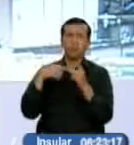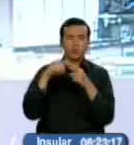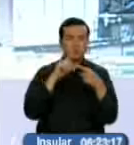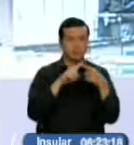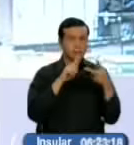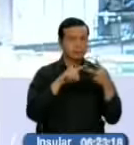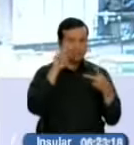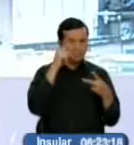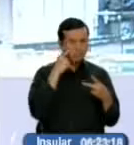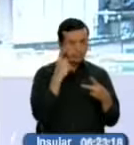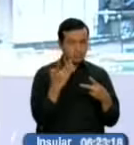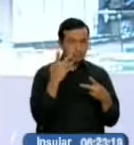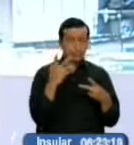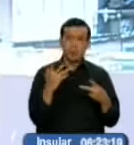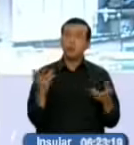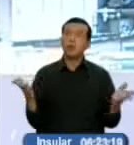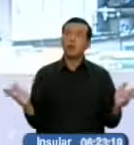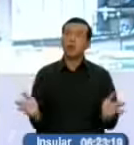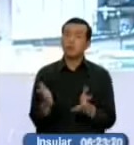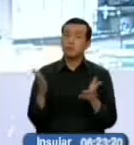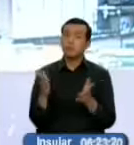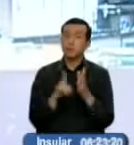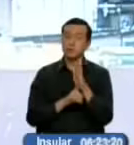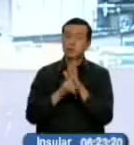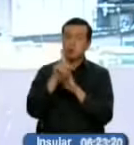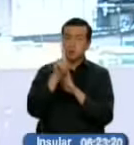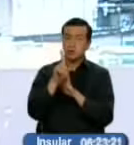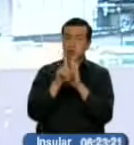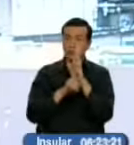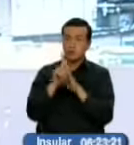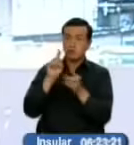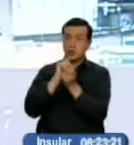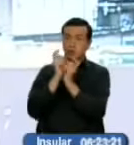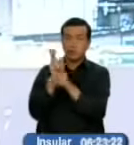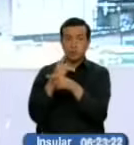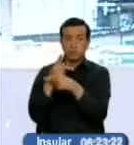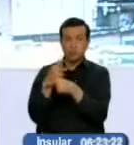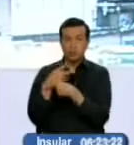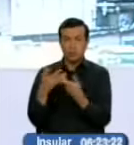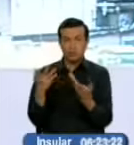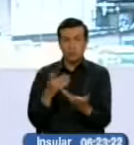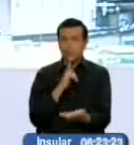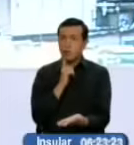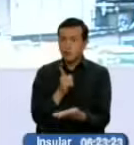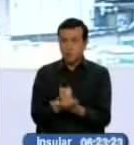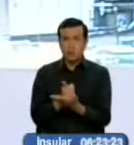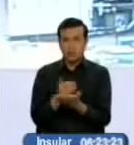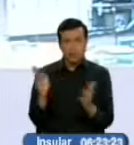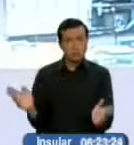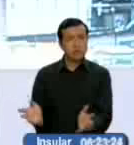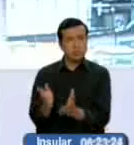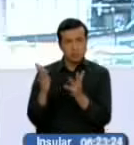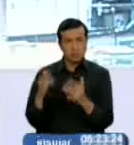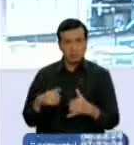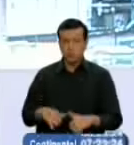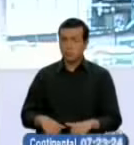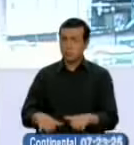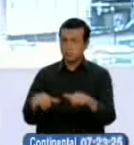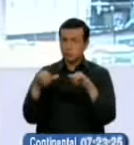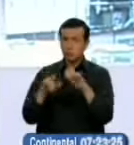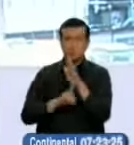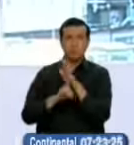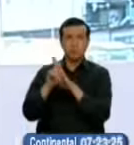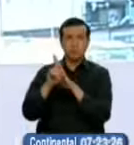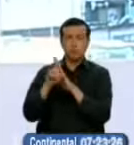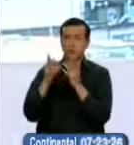que es eso, a incentivo de lo que es el desarrollo del cambio de la matriz productiva, sí, hay que incentivar el